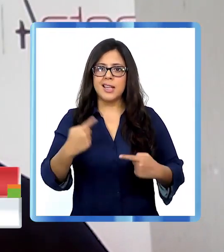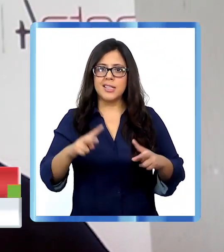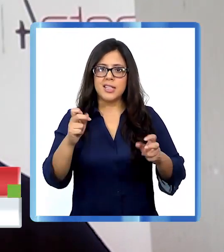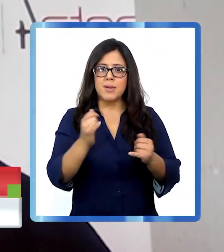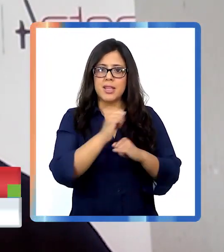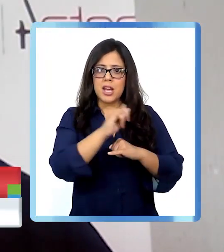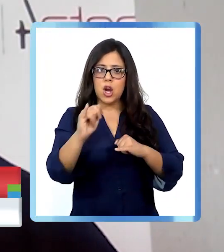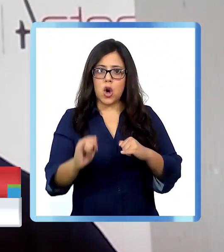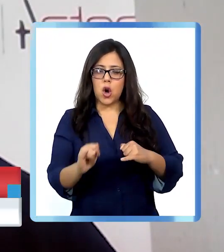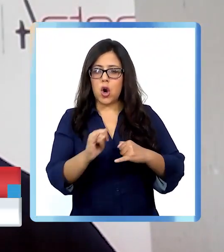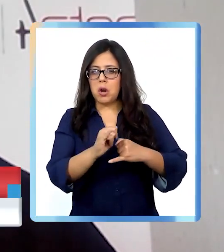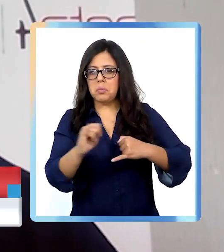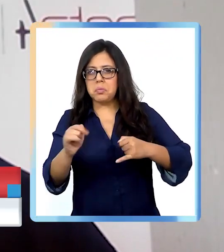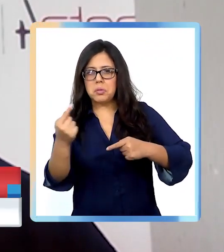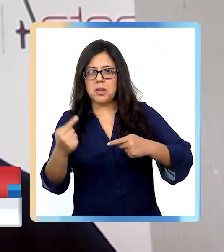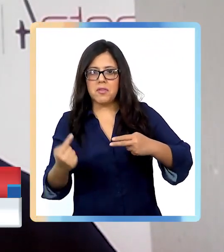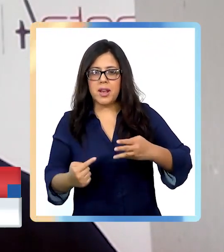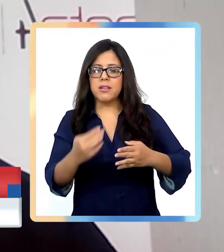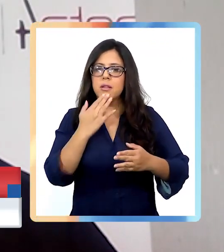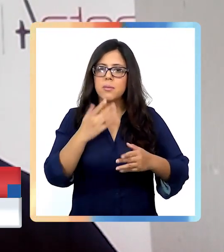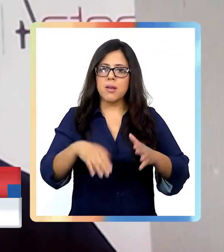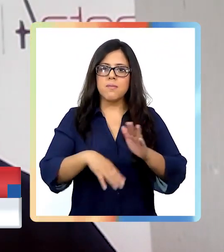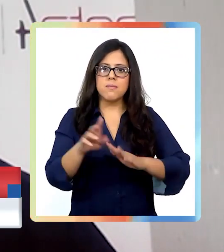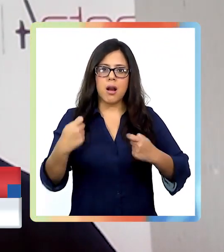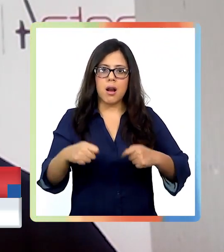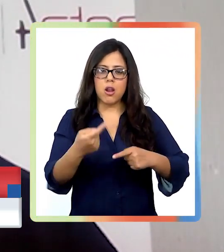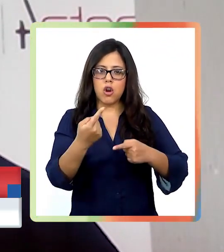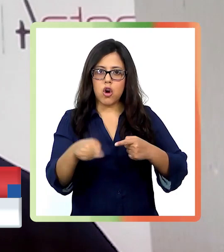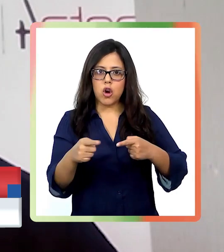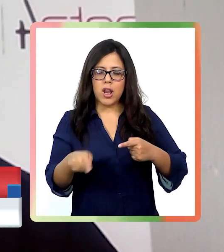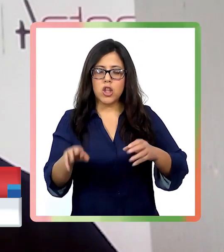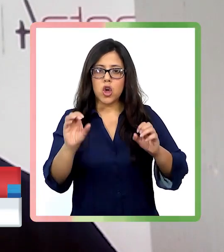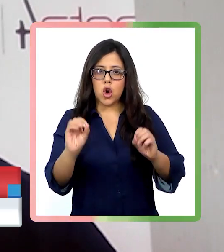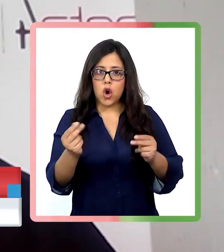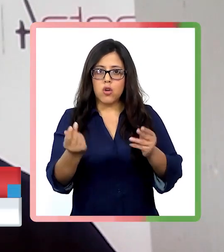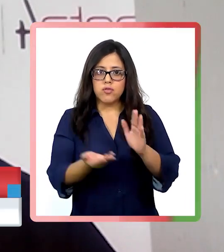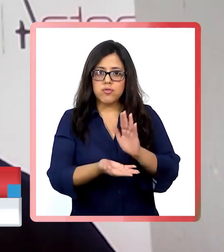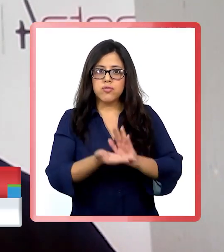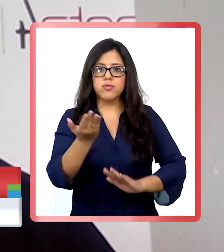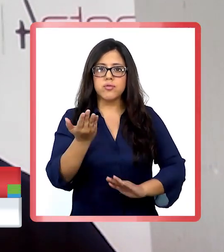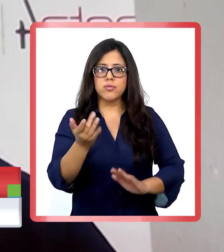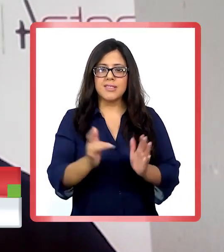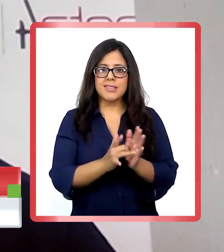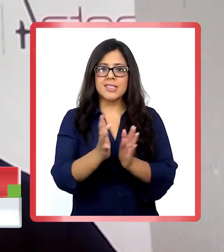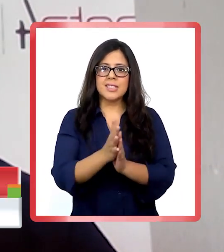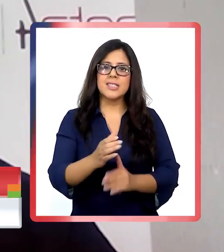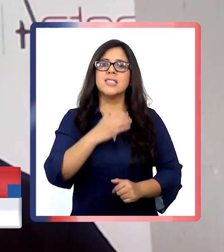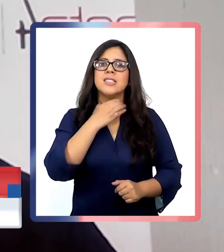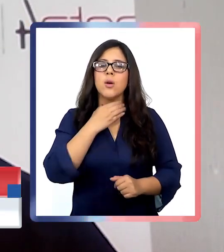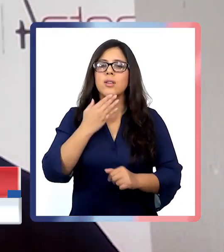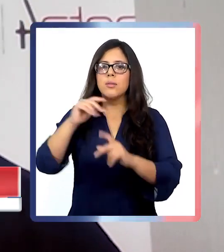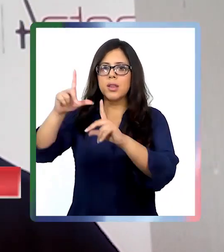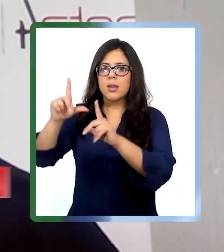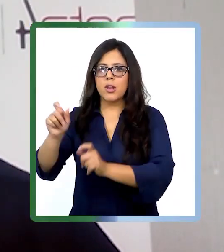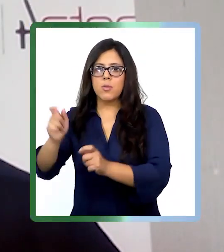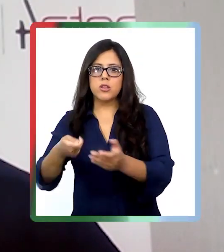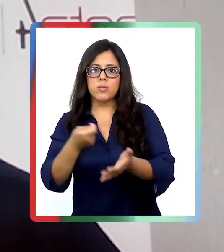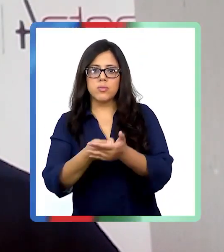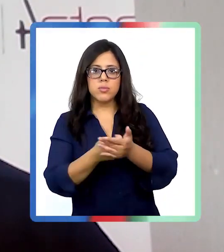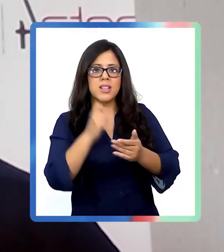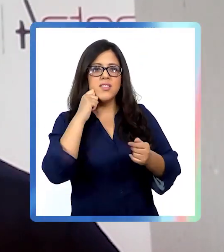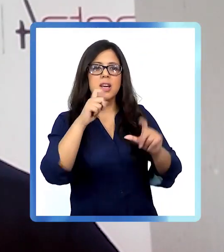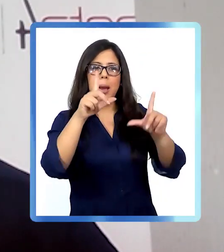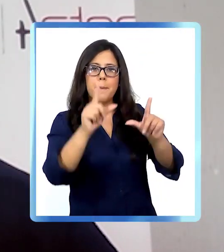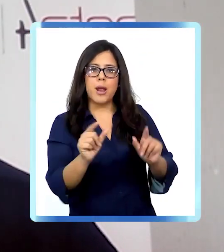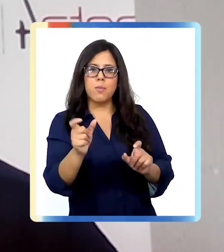de corto y de largo plazo. Al ser más caros los créditos o subir el costo de endeudamiento, baja el consumo, se reduce